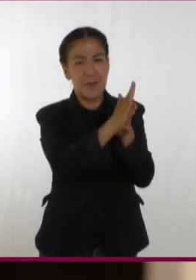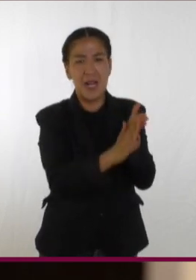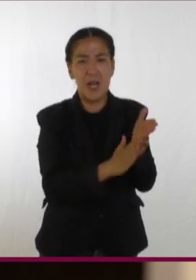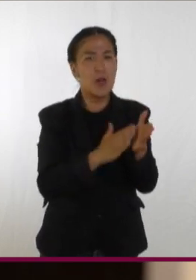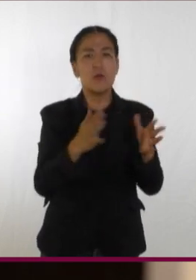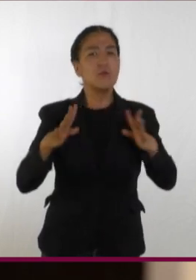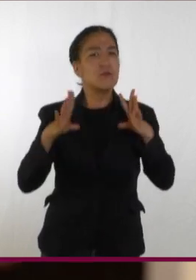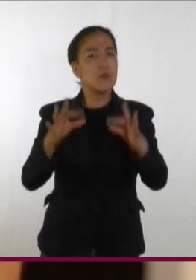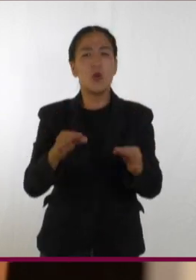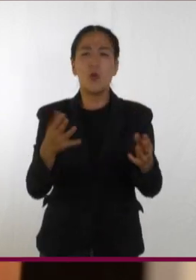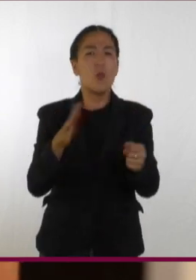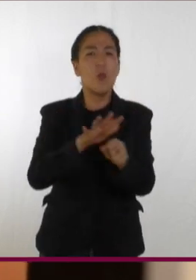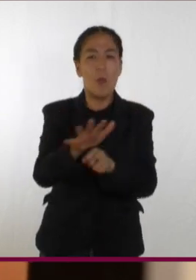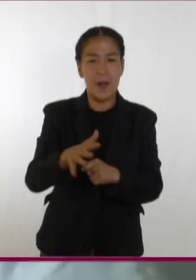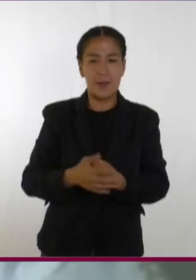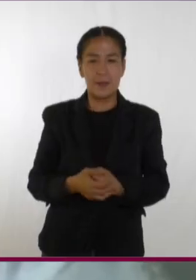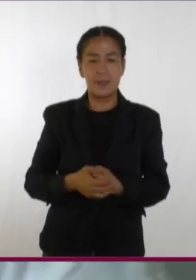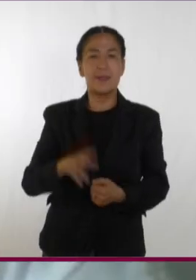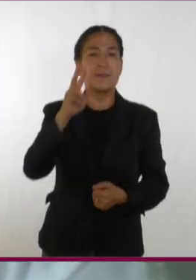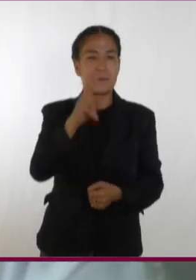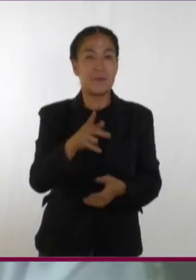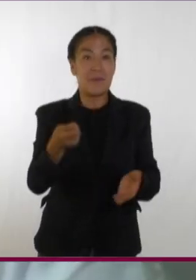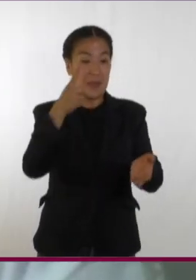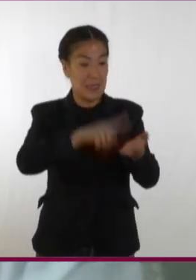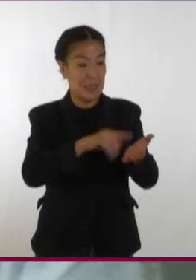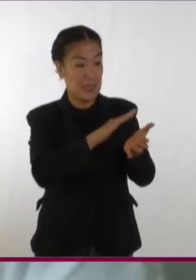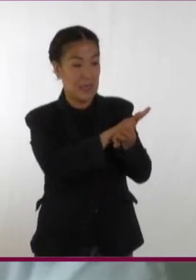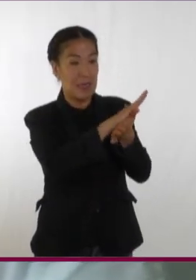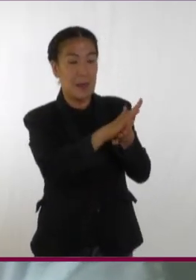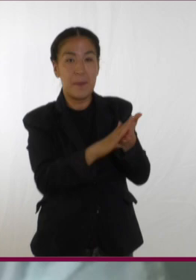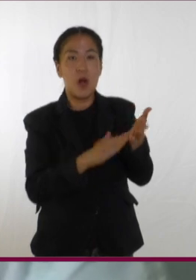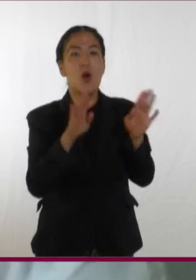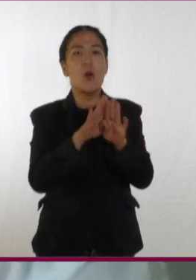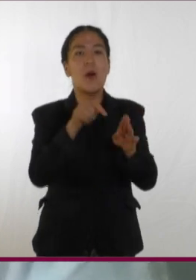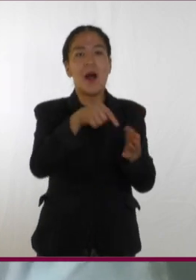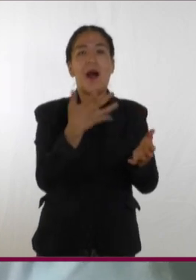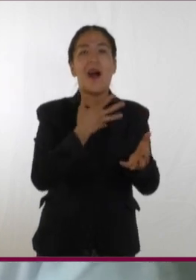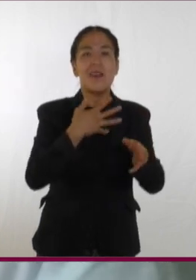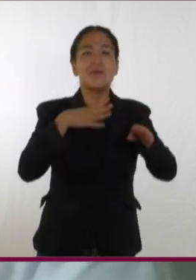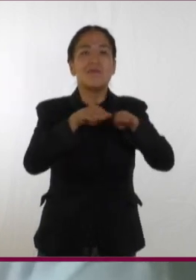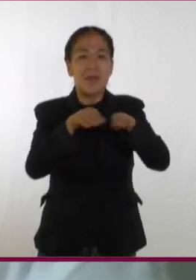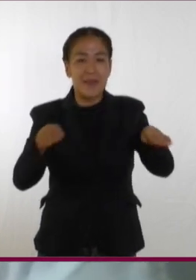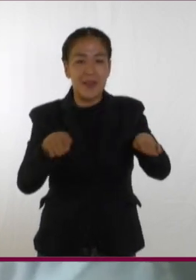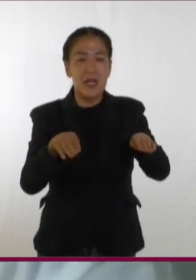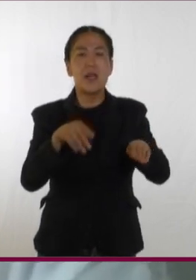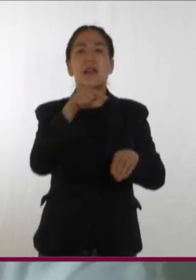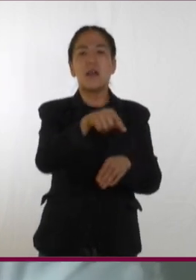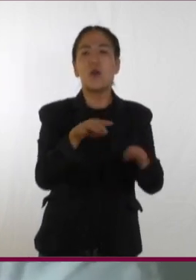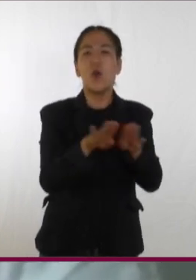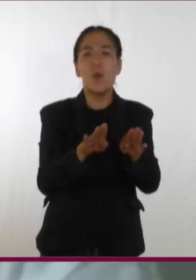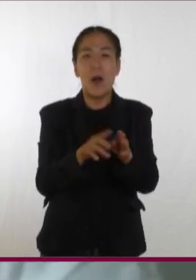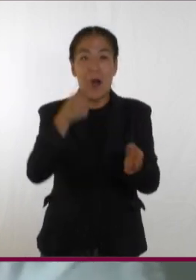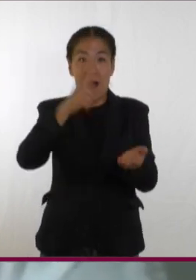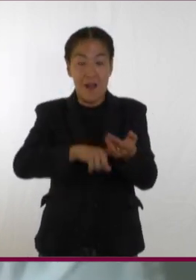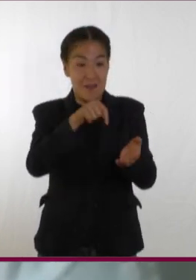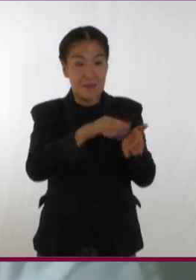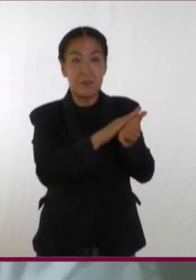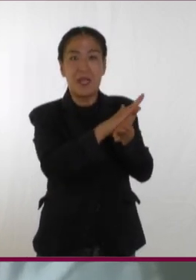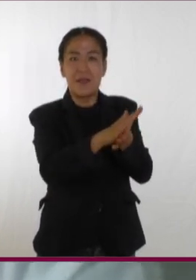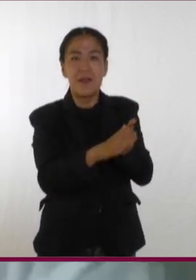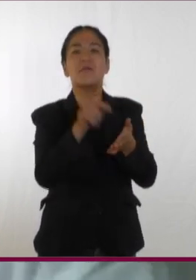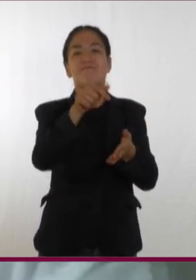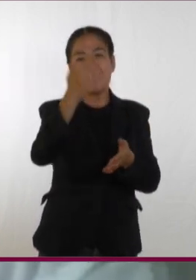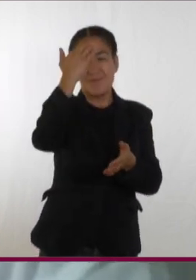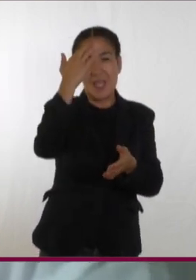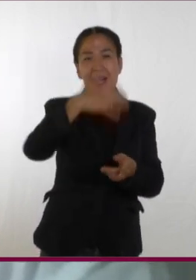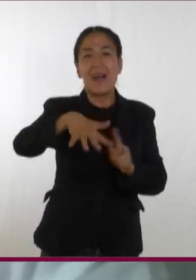de área y cuál es su origen? Mira, las superficies planas tienen una extensión y precisamente